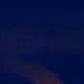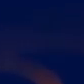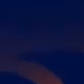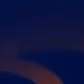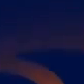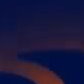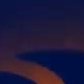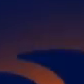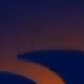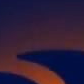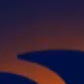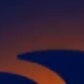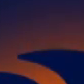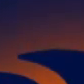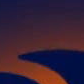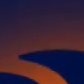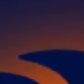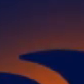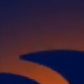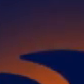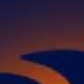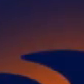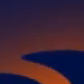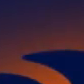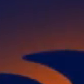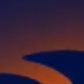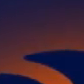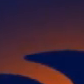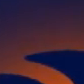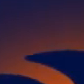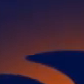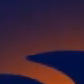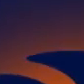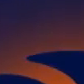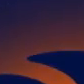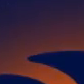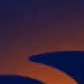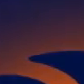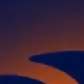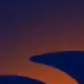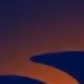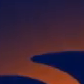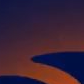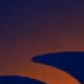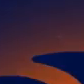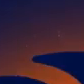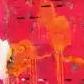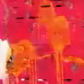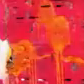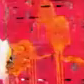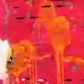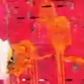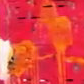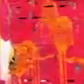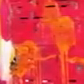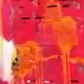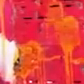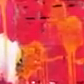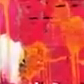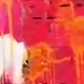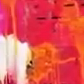Estás viendo RTBC Noticias, emisión mediodía.